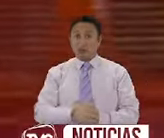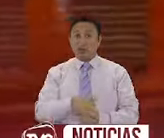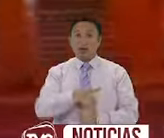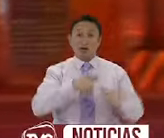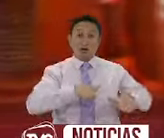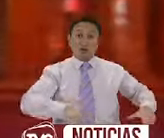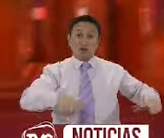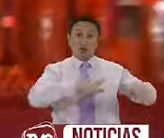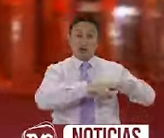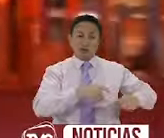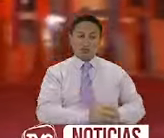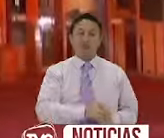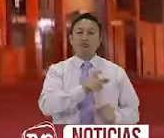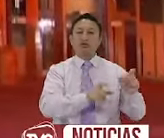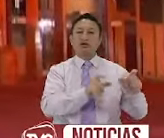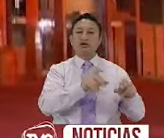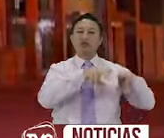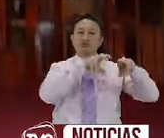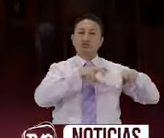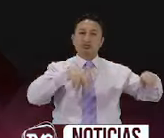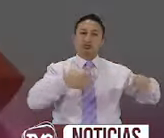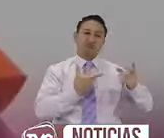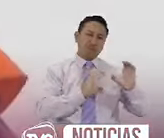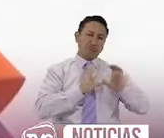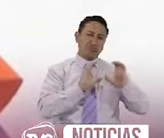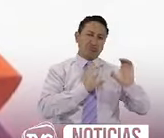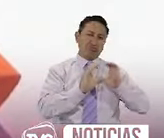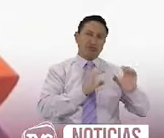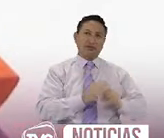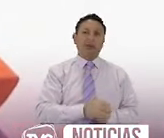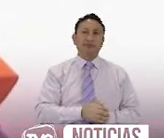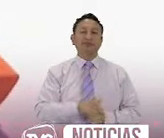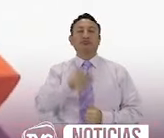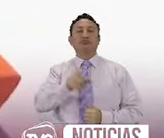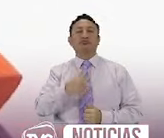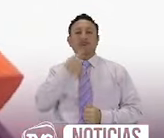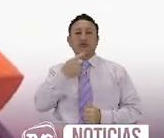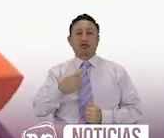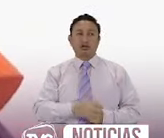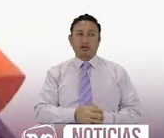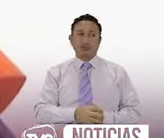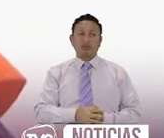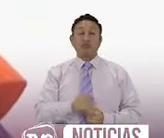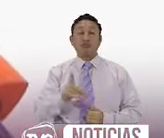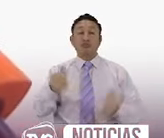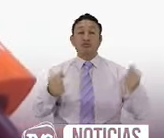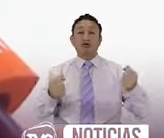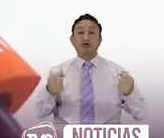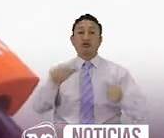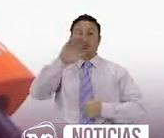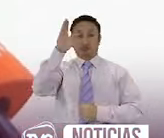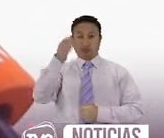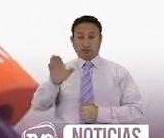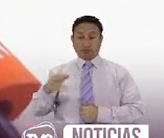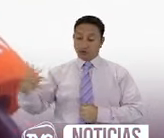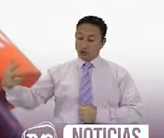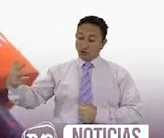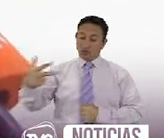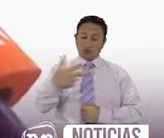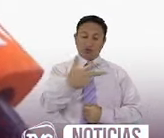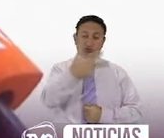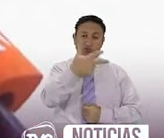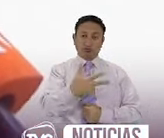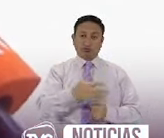lugar permanecían varias personas conversando. Moradores del sector indican que un vehículo tipo camioneta llegó al lugar